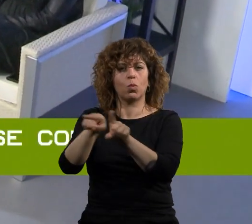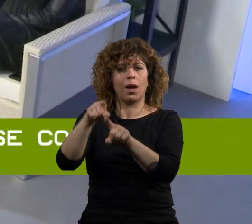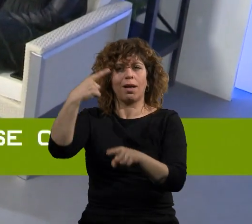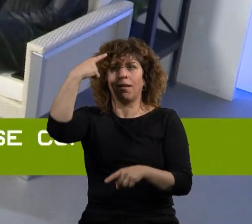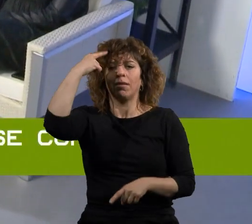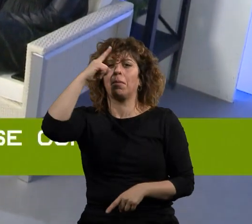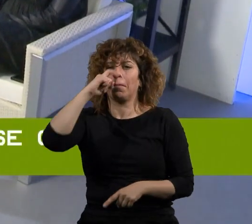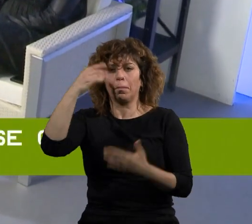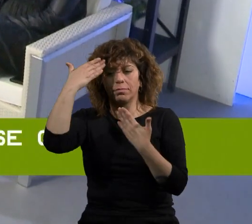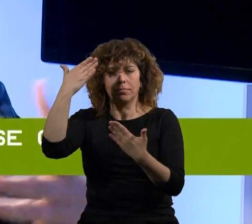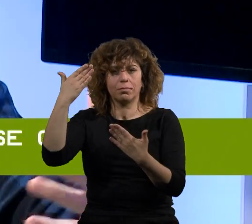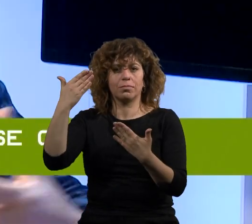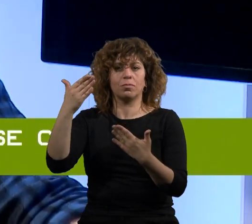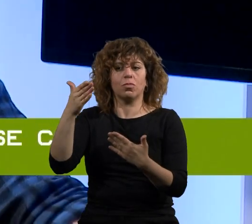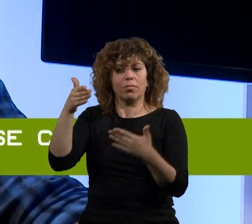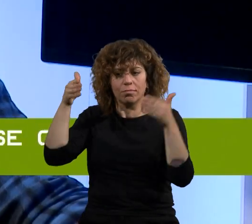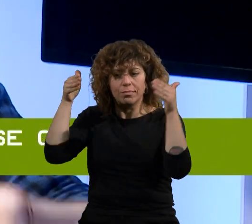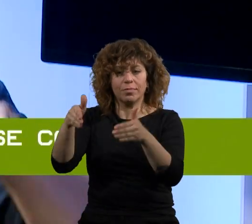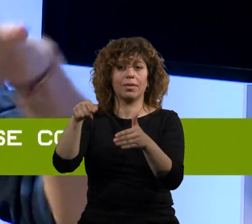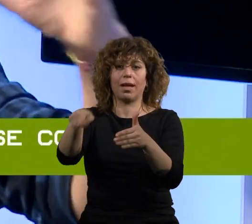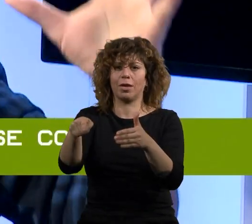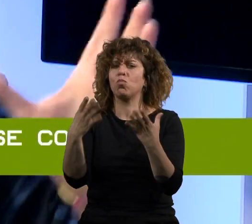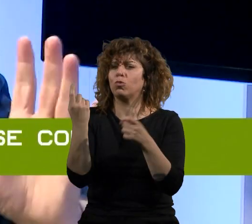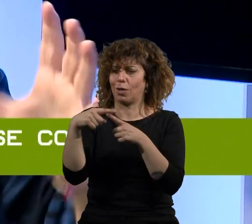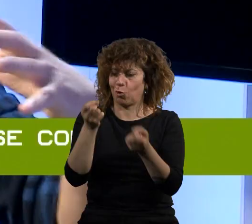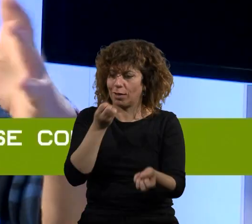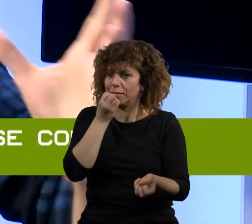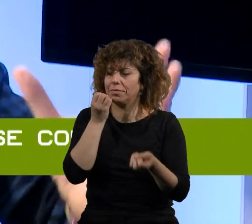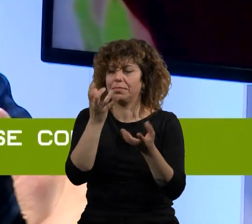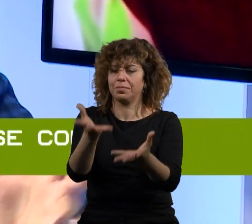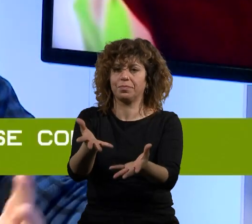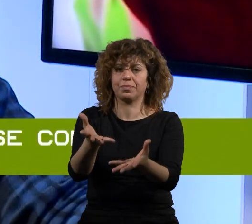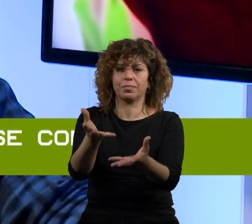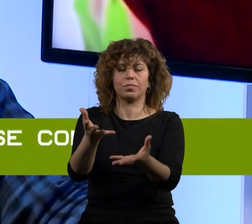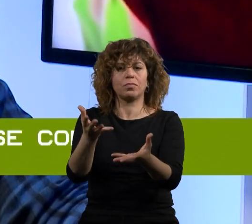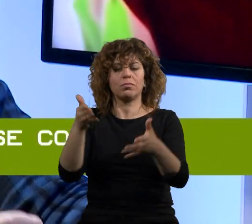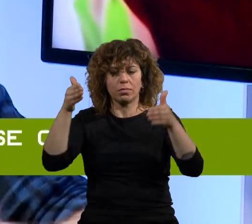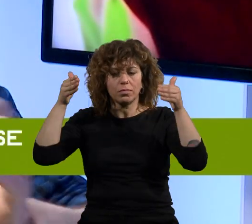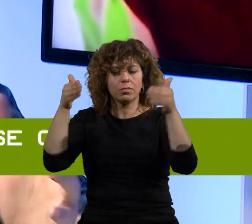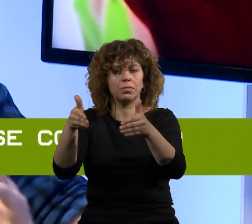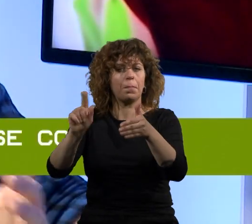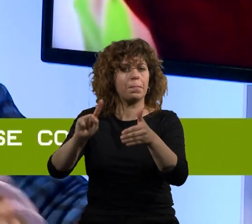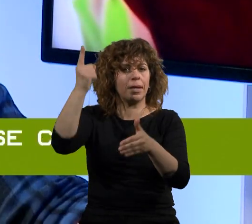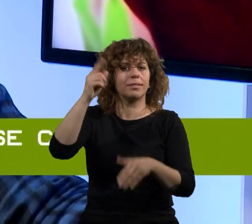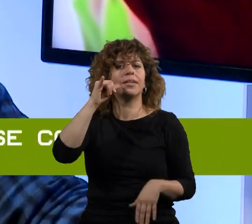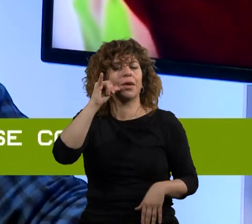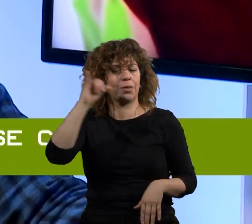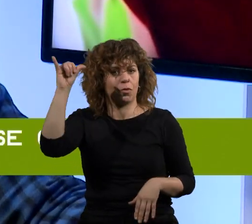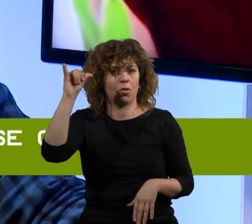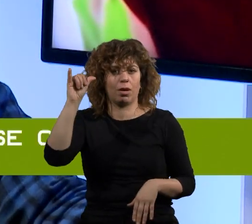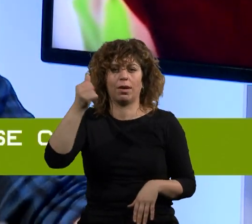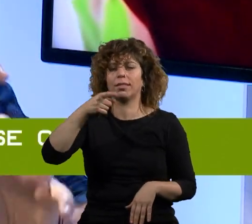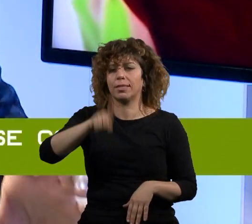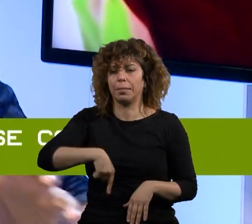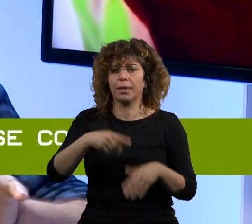Entonces por eso lo centré ahí, pero el documental cuenta como muchas cosas. Es verdad que me he centrado un poco en La Rioja, aunque también hay alguna historia